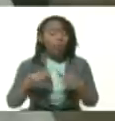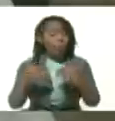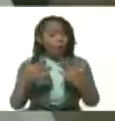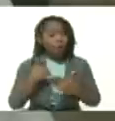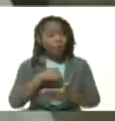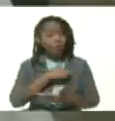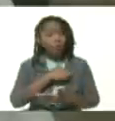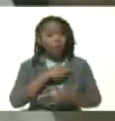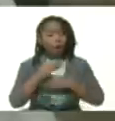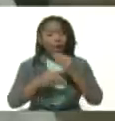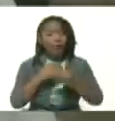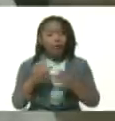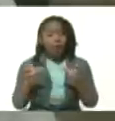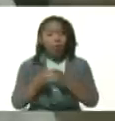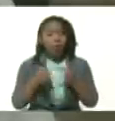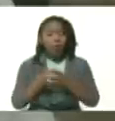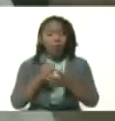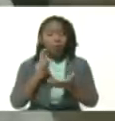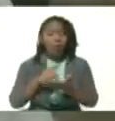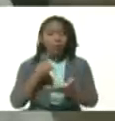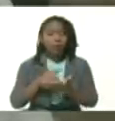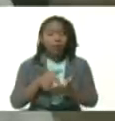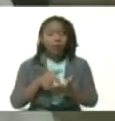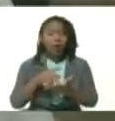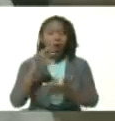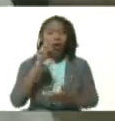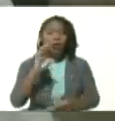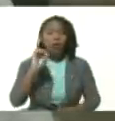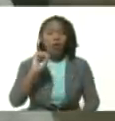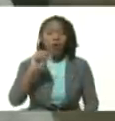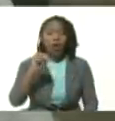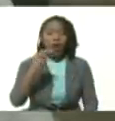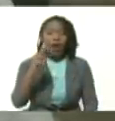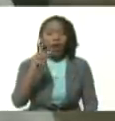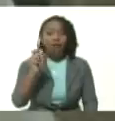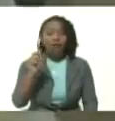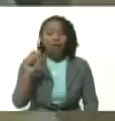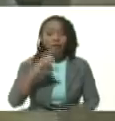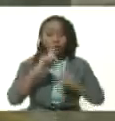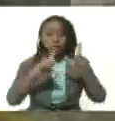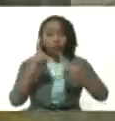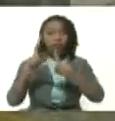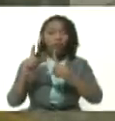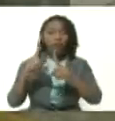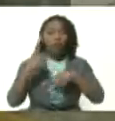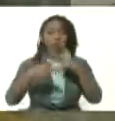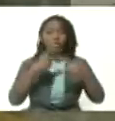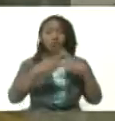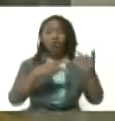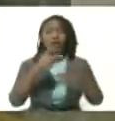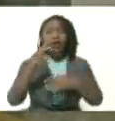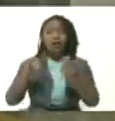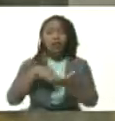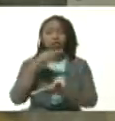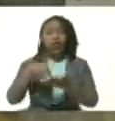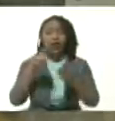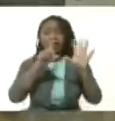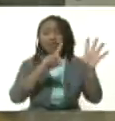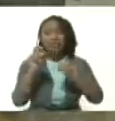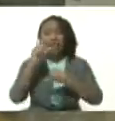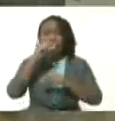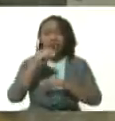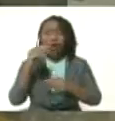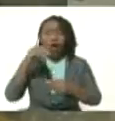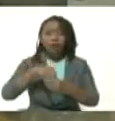nosotros formamos parte. Ronava es un laboratorio de producción nacional con más de 60 años en